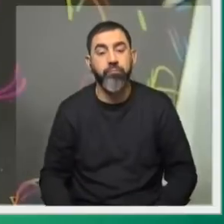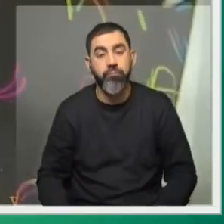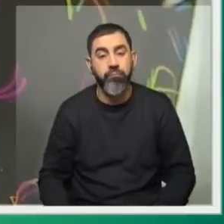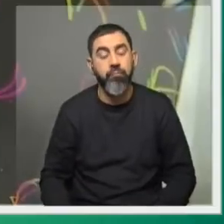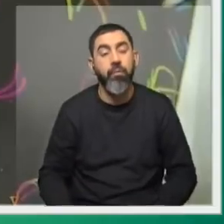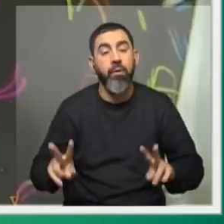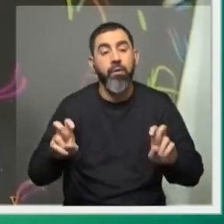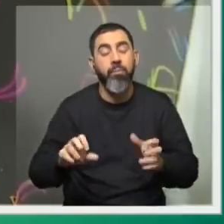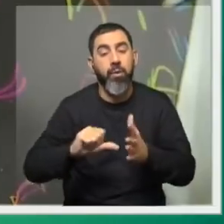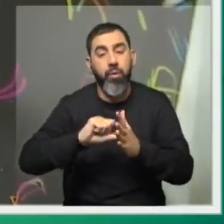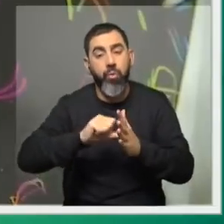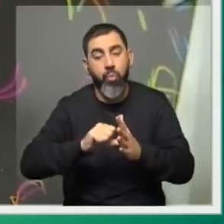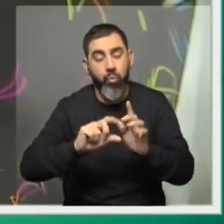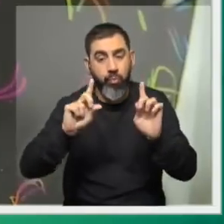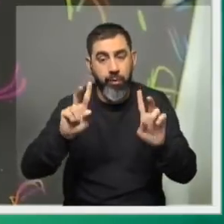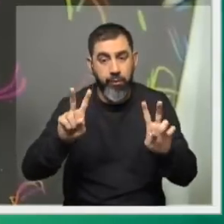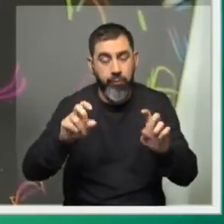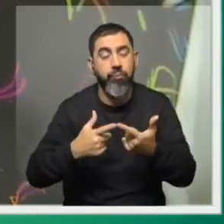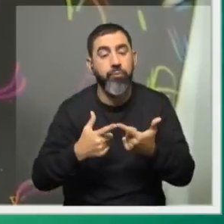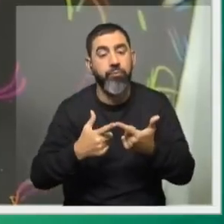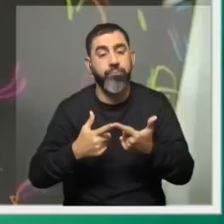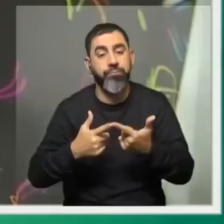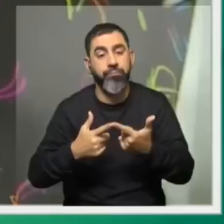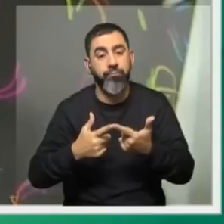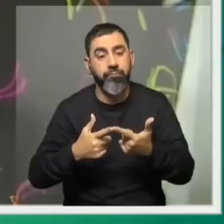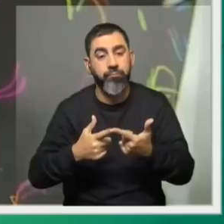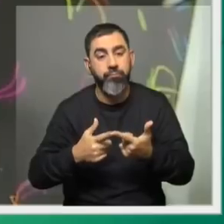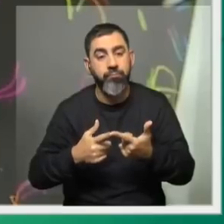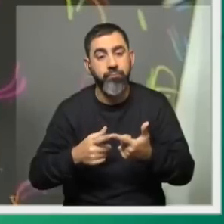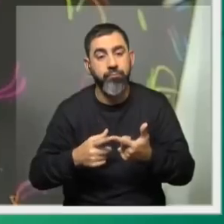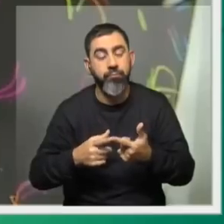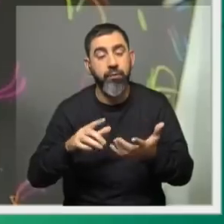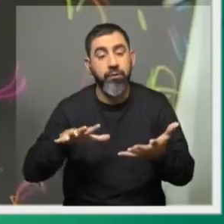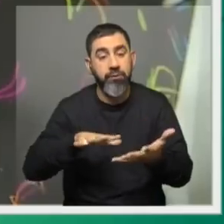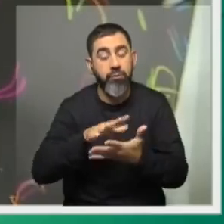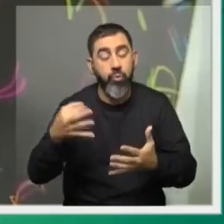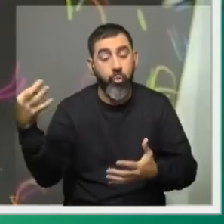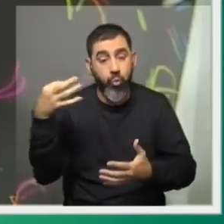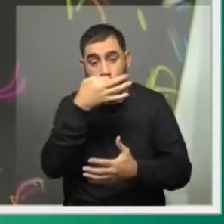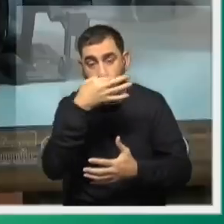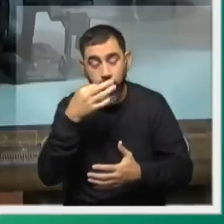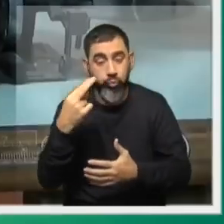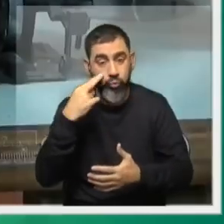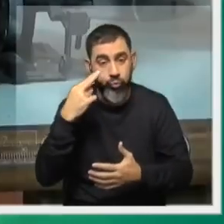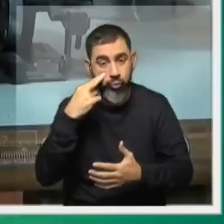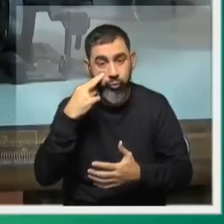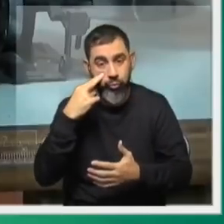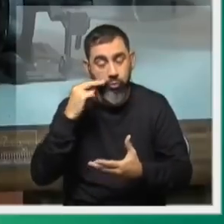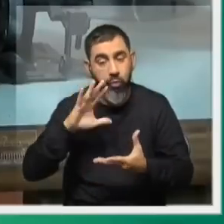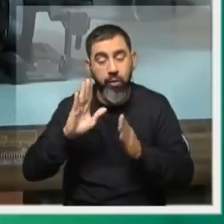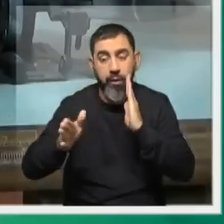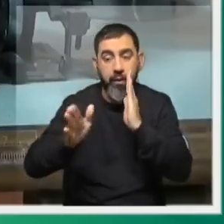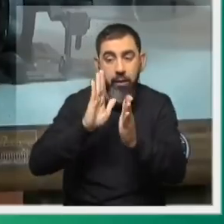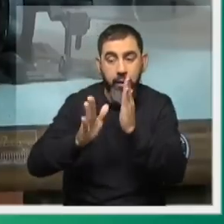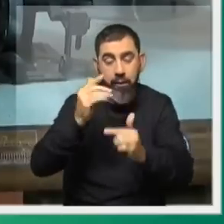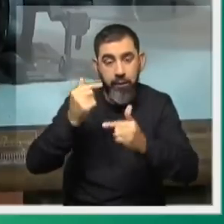Bueno aspectos de documentación como te decía recién este trabajar este las situaciones de consumo problemático para ver los distintos tratamientos